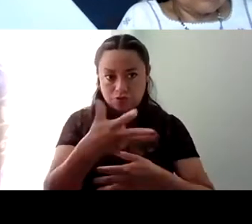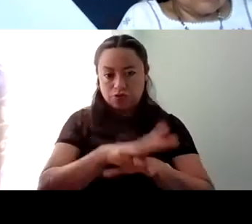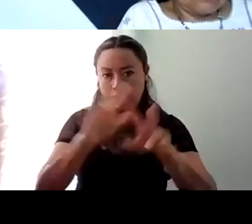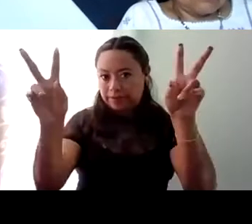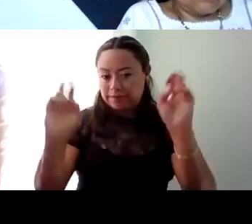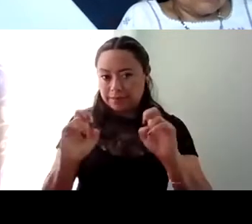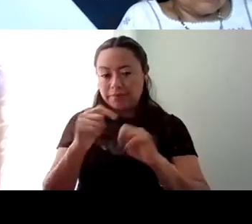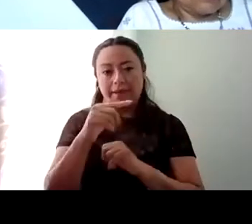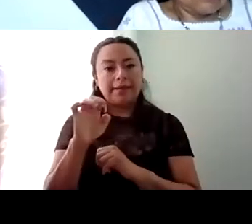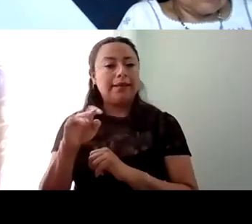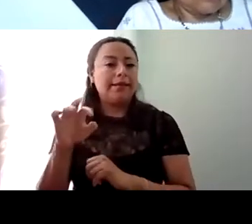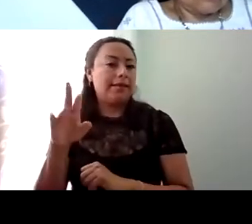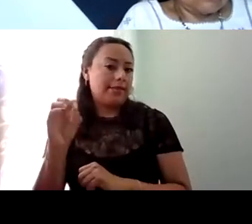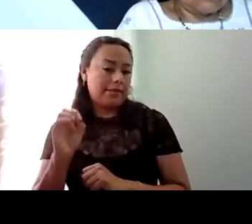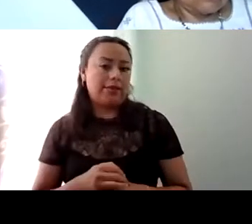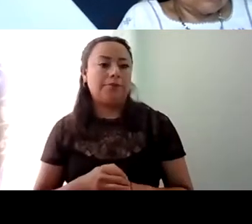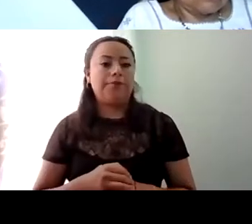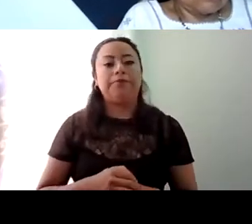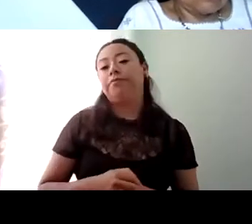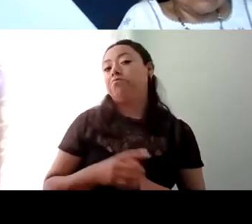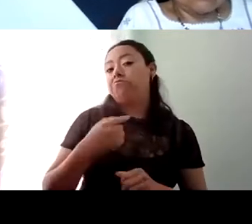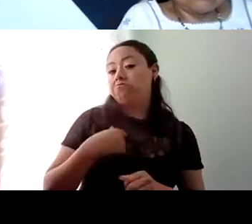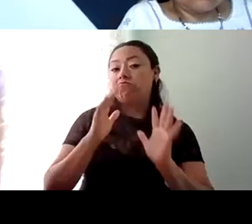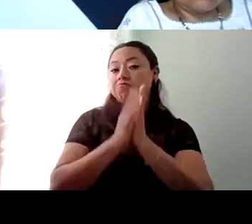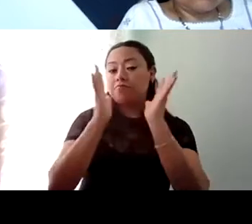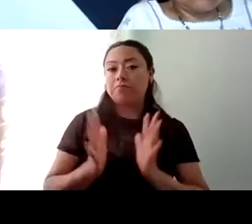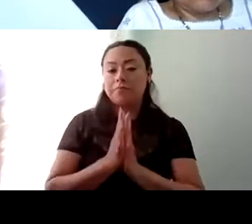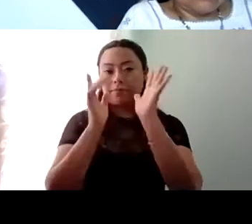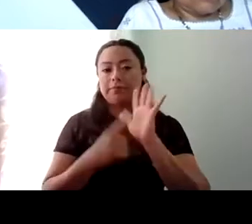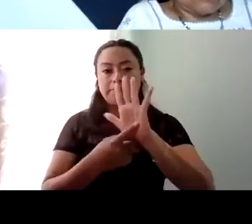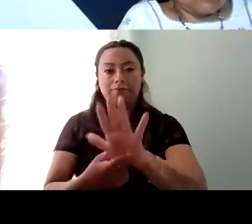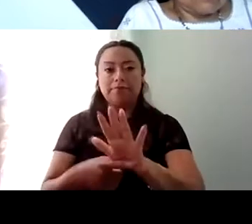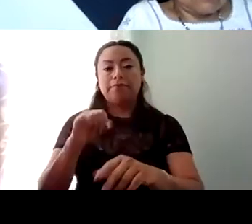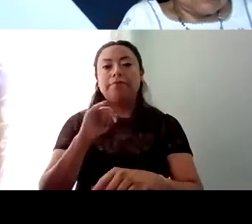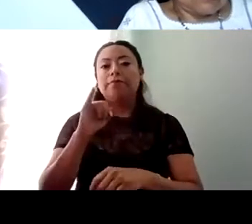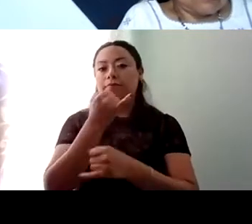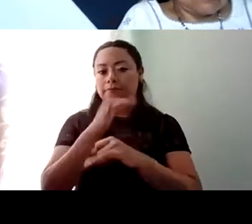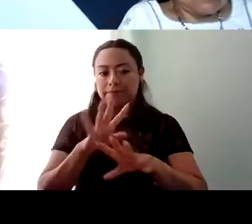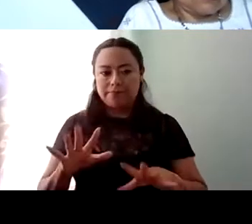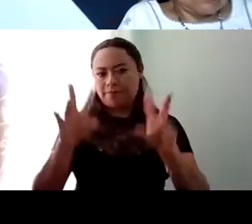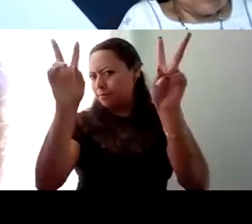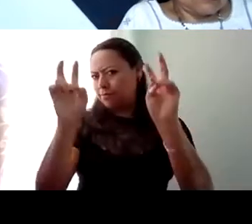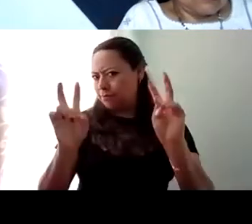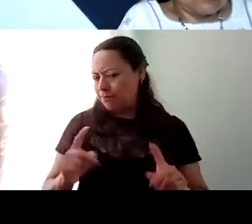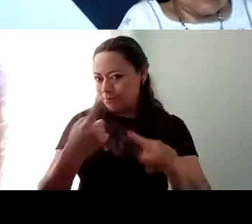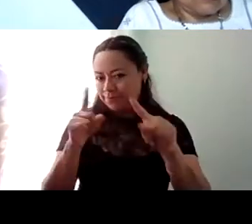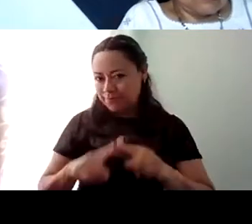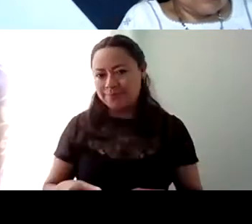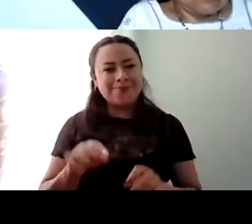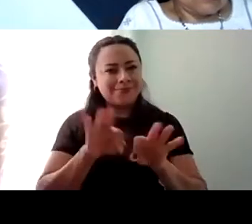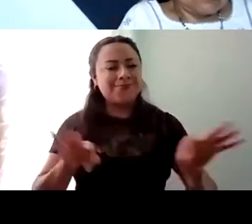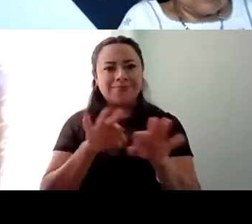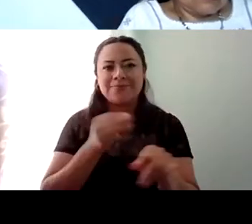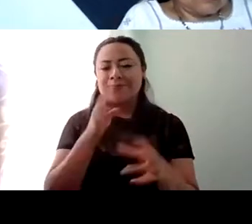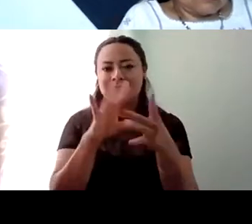También he participado en la presentación de informes, igualmente en temáticas diversas. Aquí es importante destacar que se han